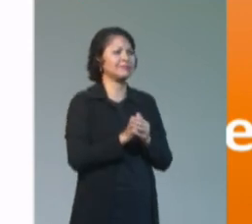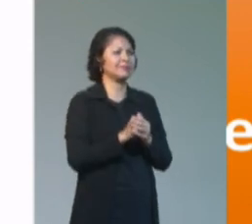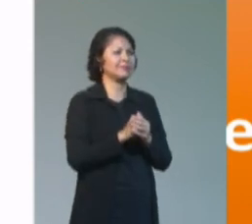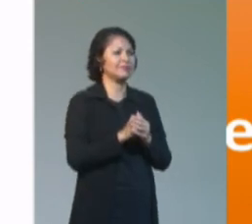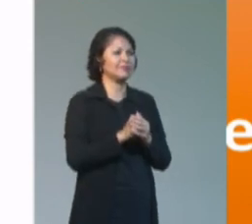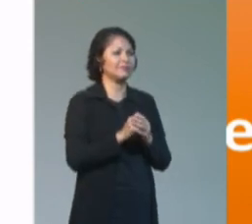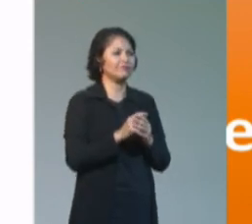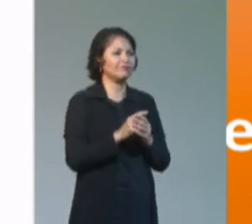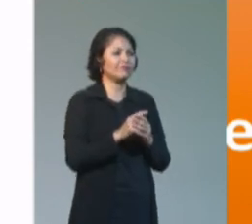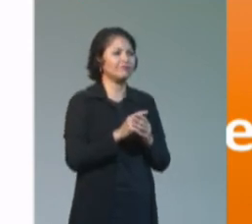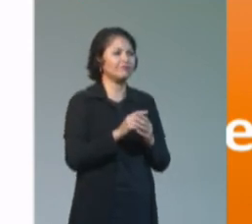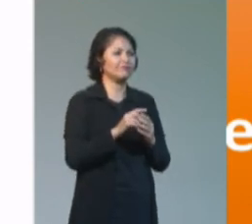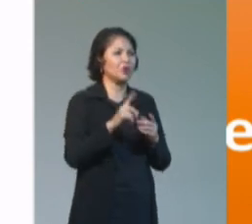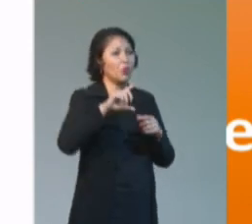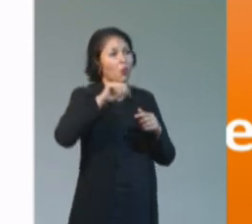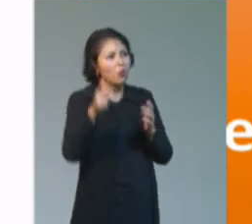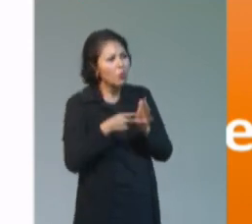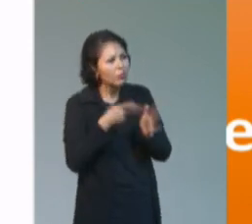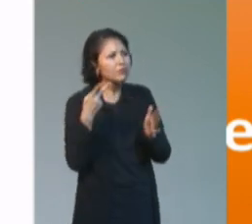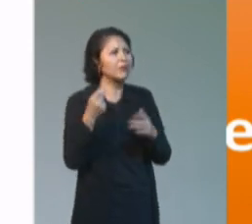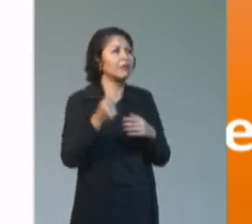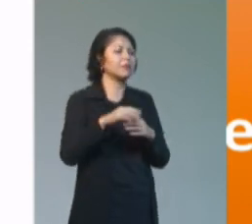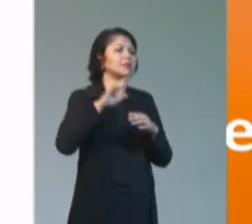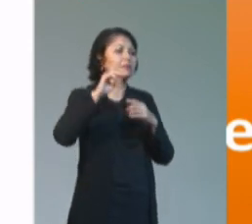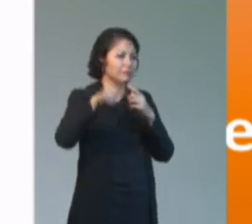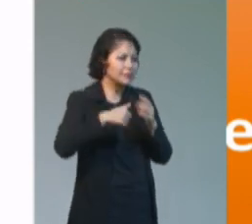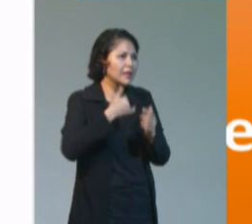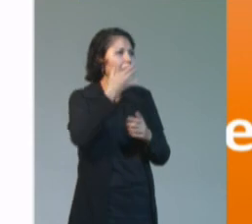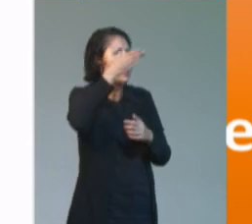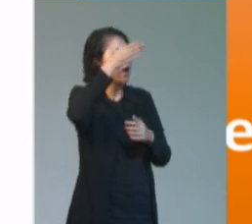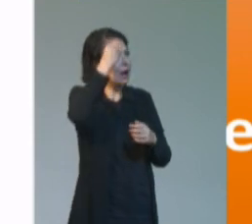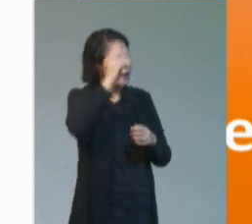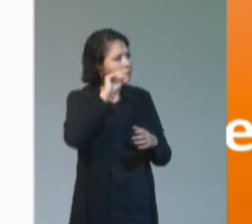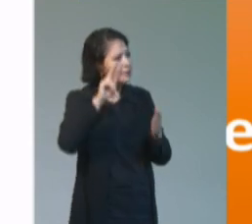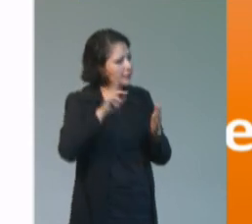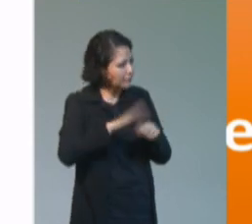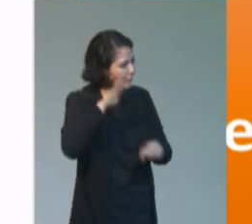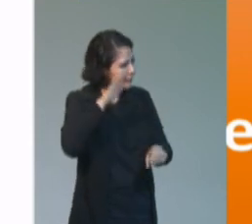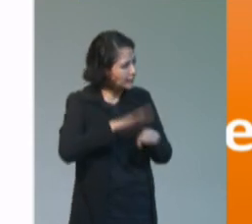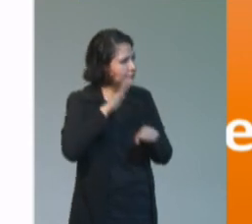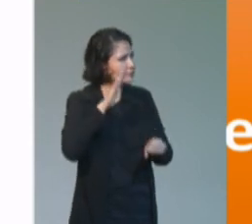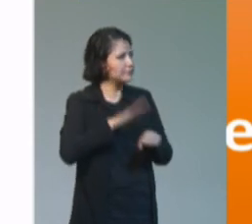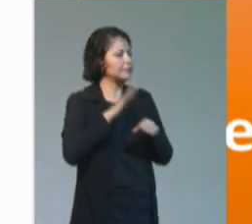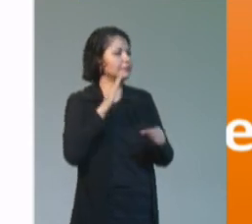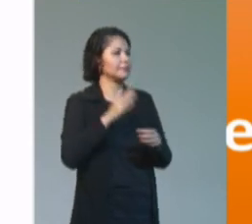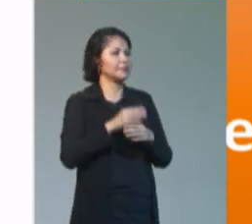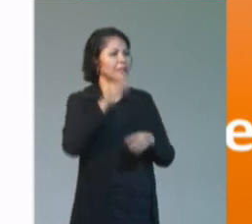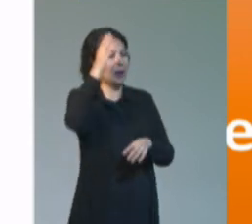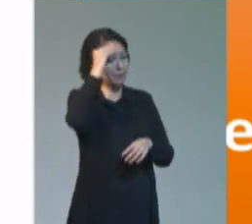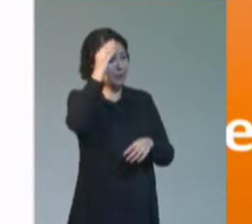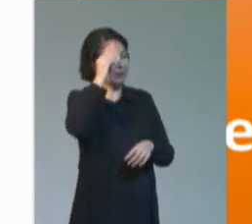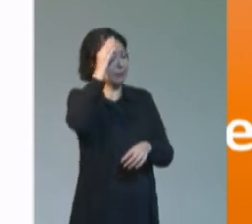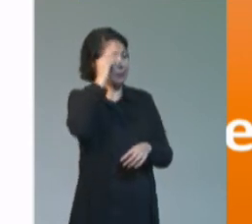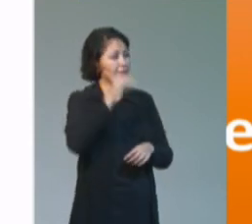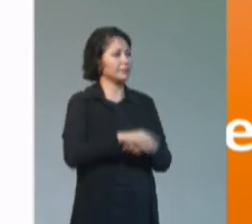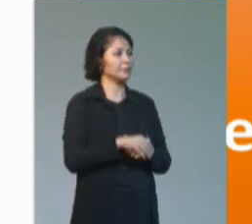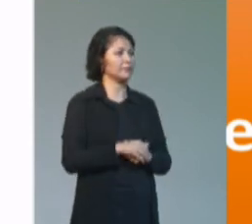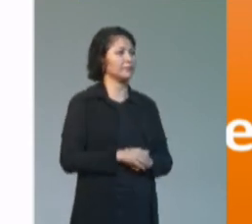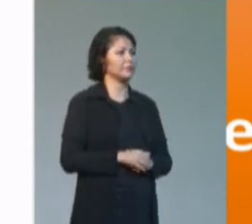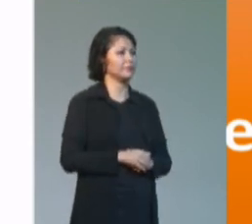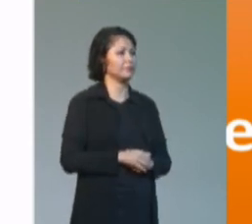que se reciclan en esa característica de la asociación de la sociedad del conocimiento que aprender a aprender